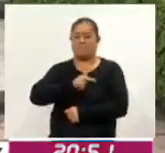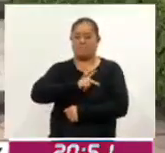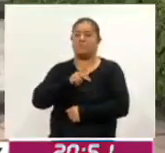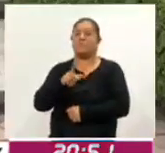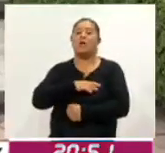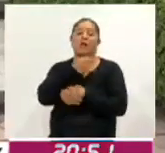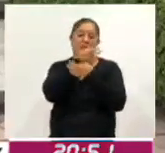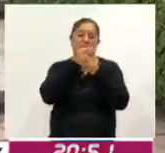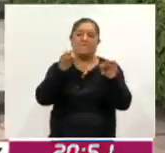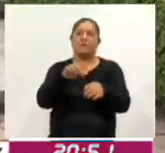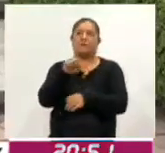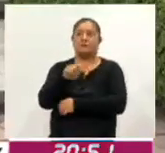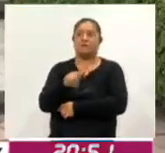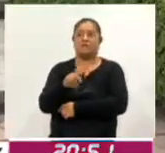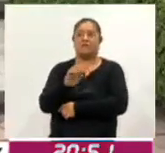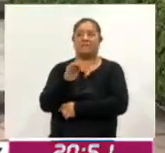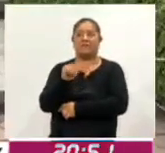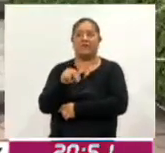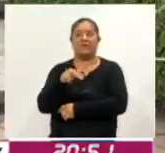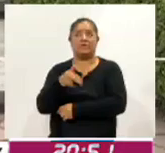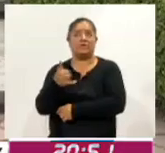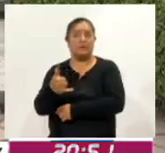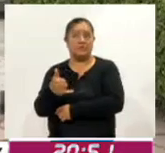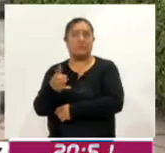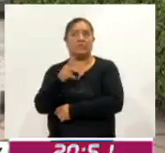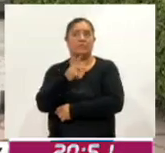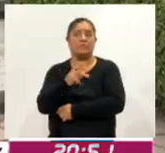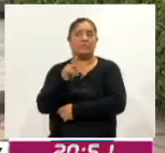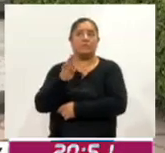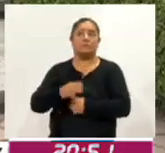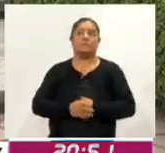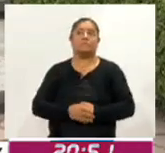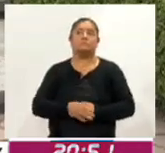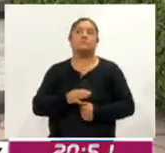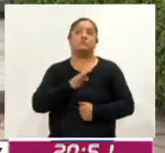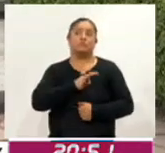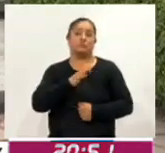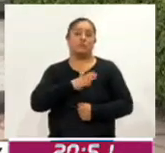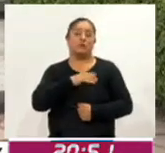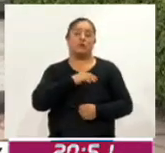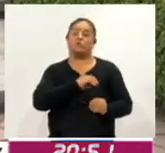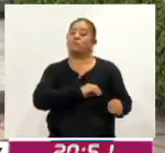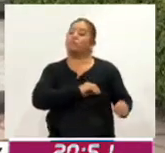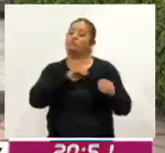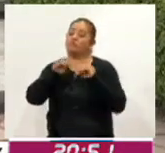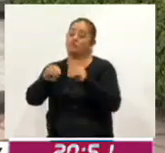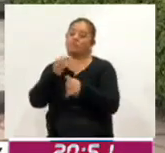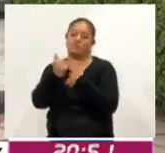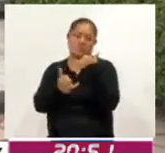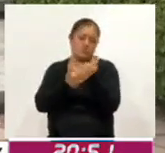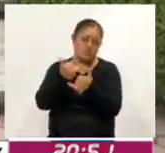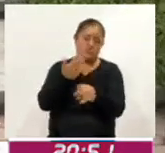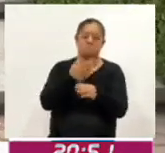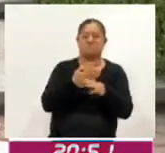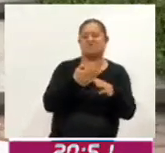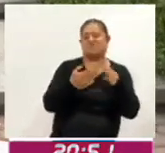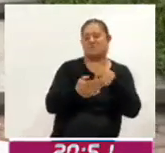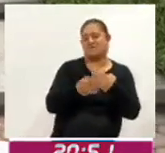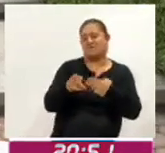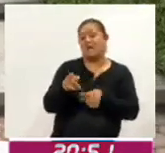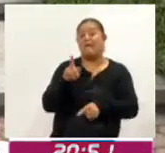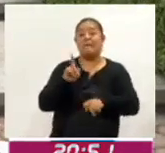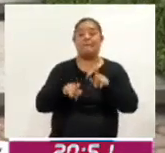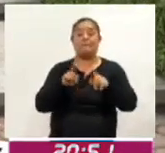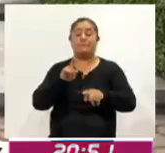coordinación, Stephanie Pérez Bustamante. Podemos llevar el tema de ejemplares, podemos llevar juguetes y material interactivo que tenemos, todo depende de